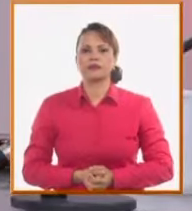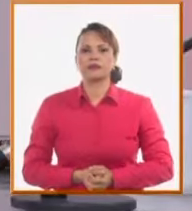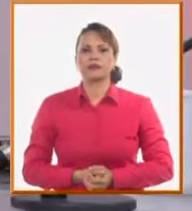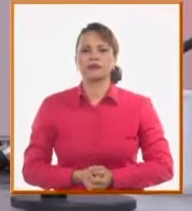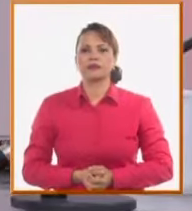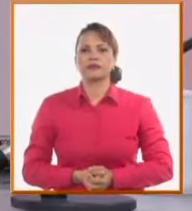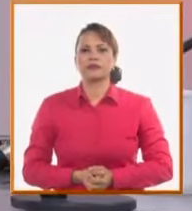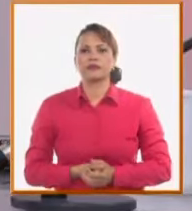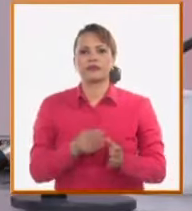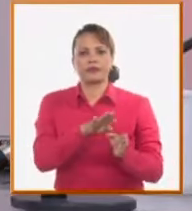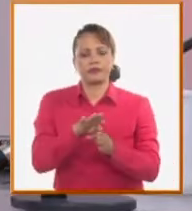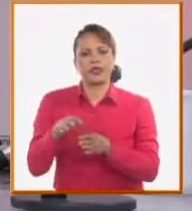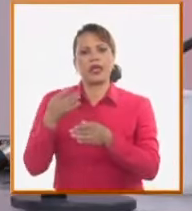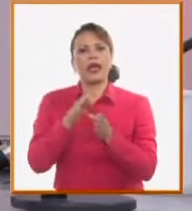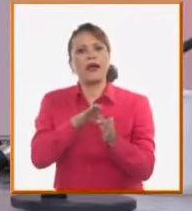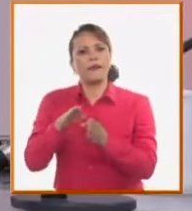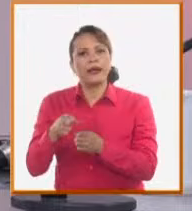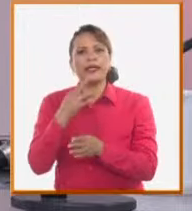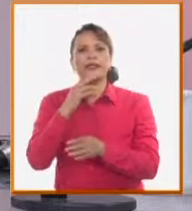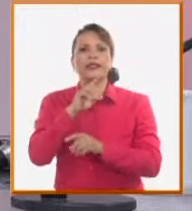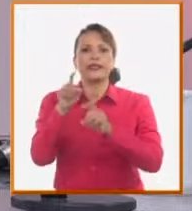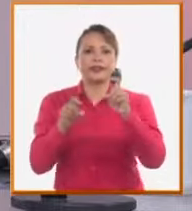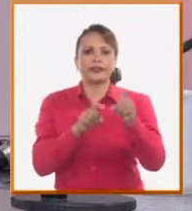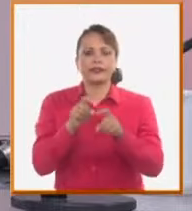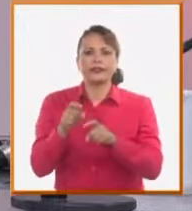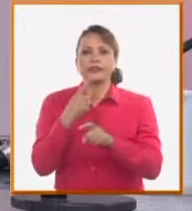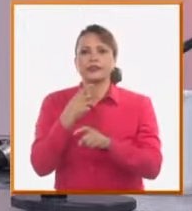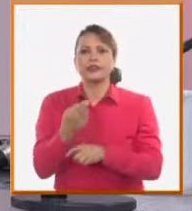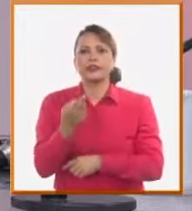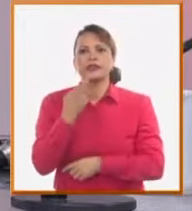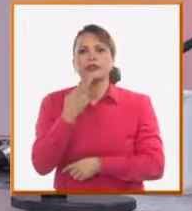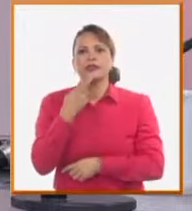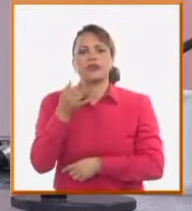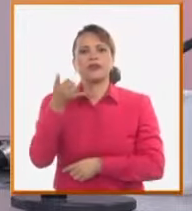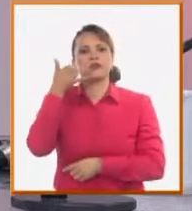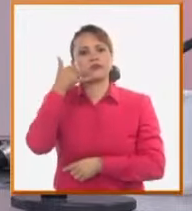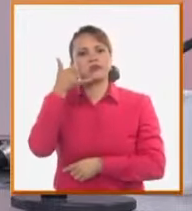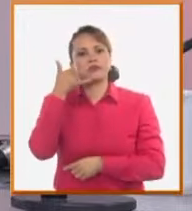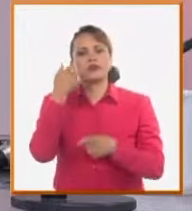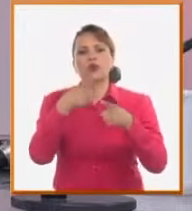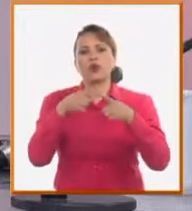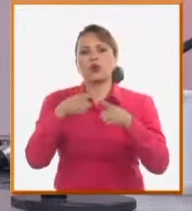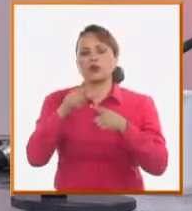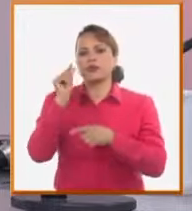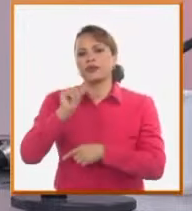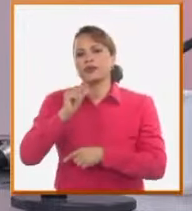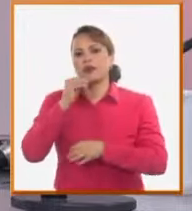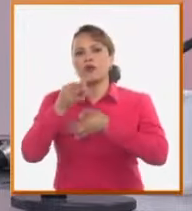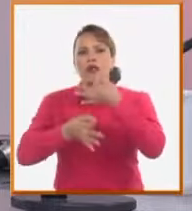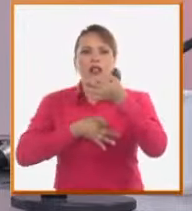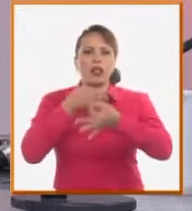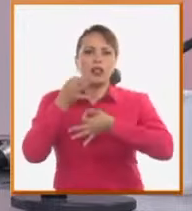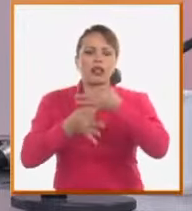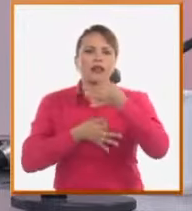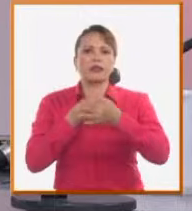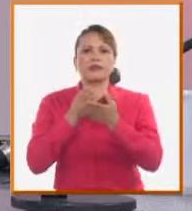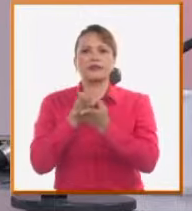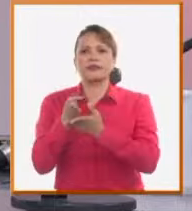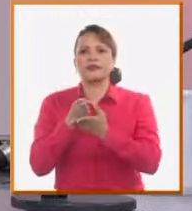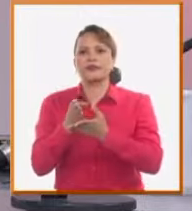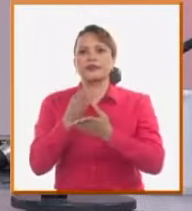Bueno, además de esas opiniones que recibimos también por la vía telefónica, otros comentarios a través de la